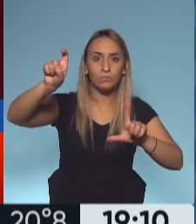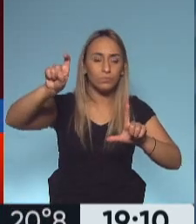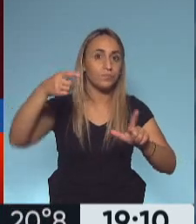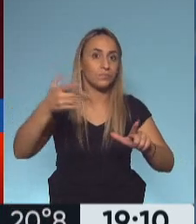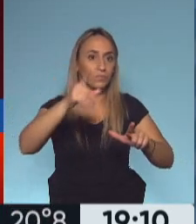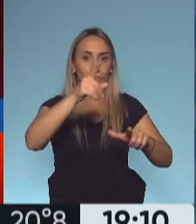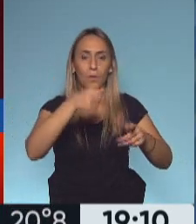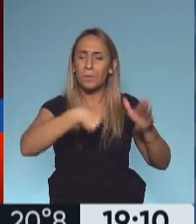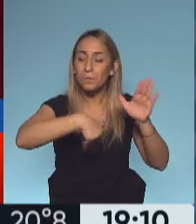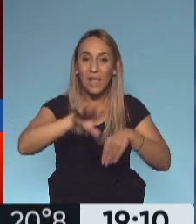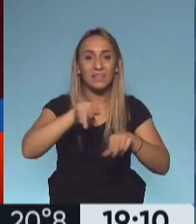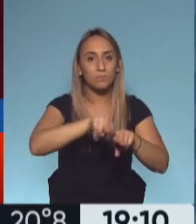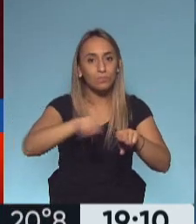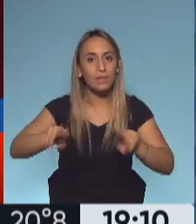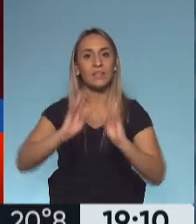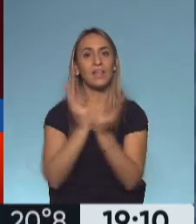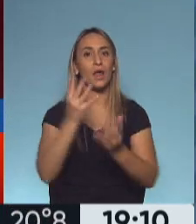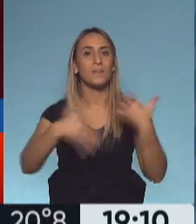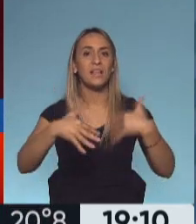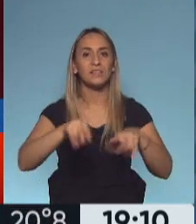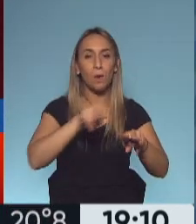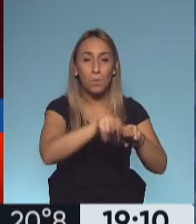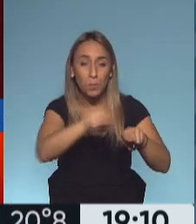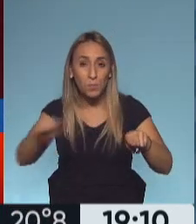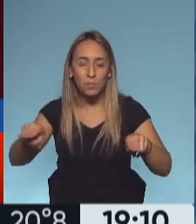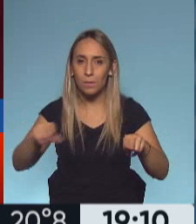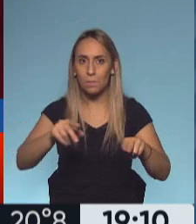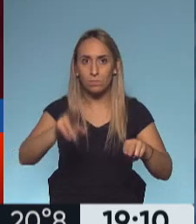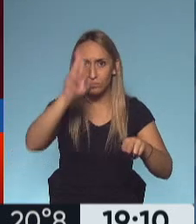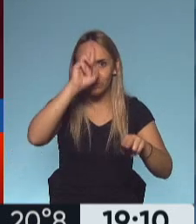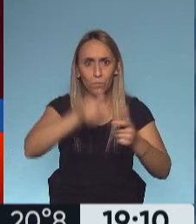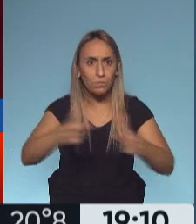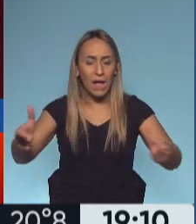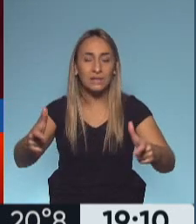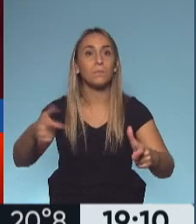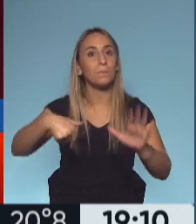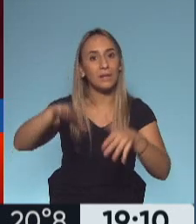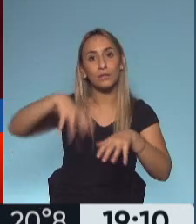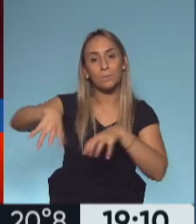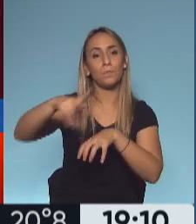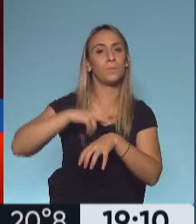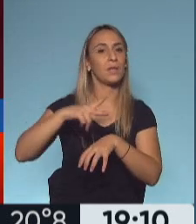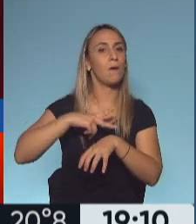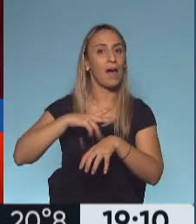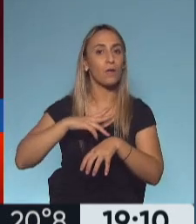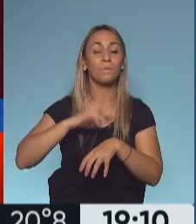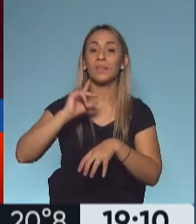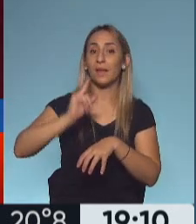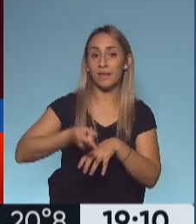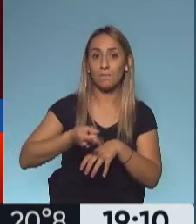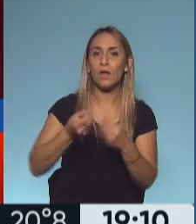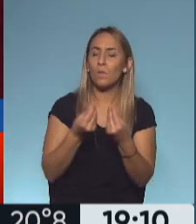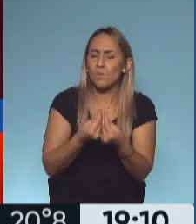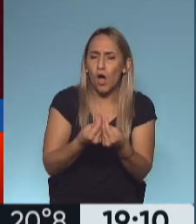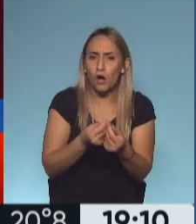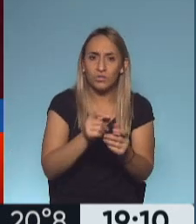sobre todo en las camas de terapia intensiva, sobre todo en el sector privado, y con un porcentaje importante de ocupación de